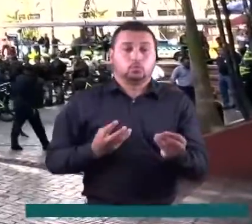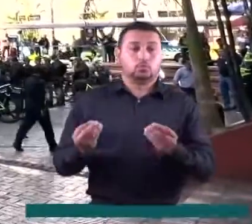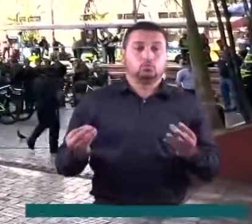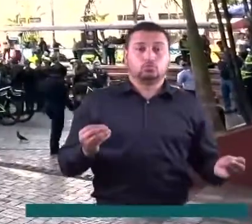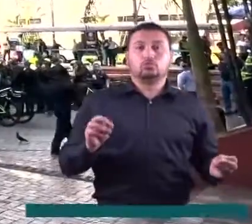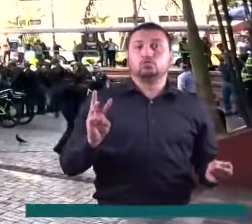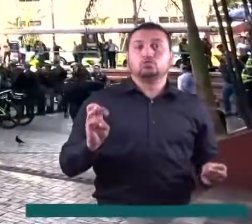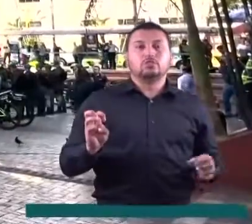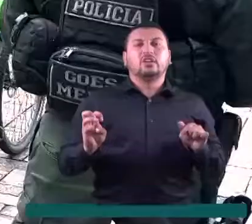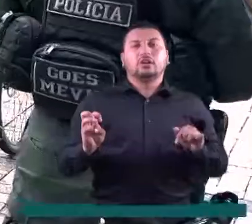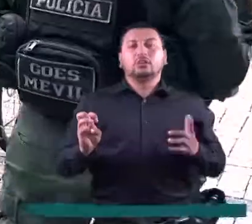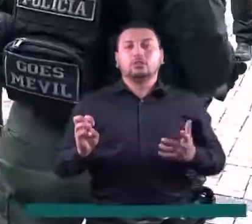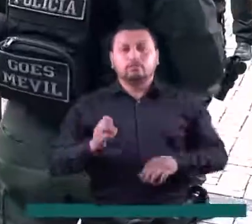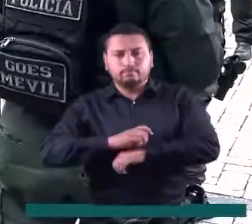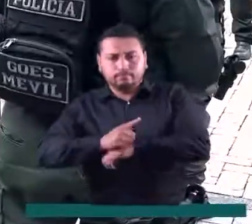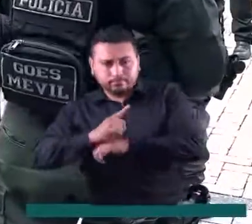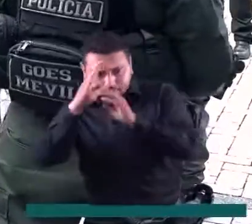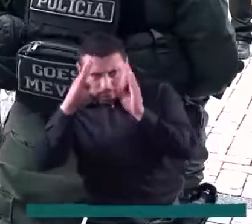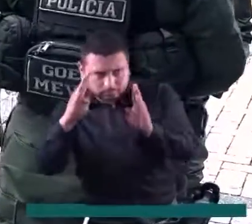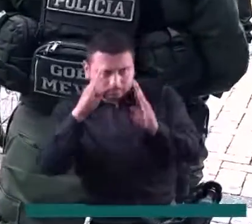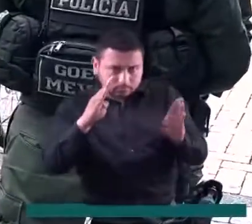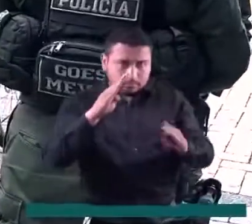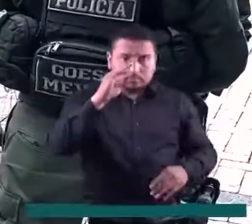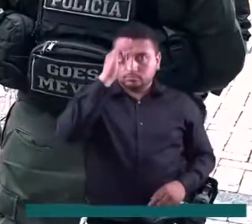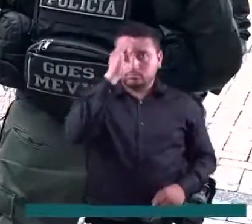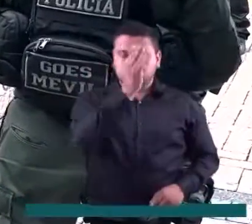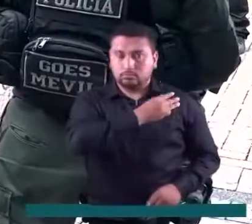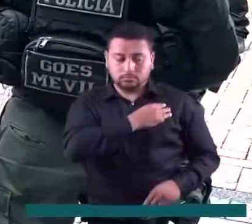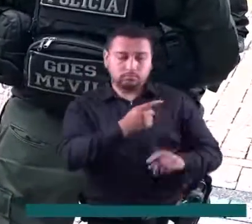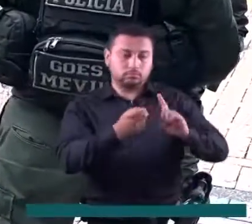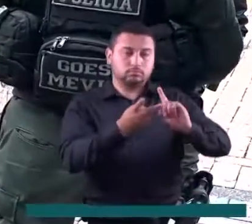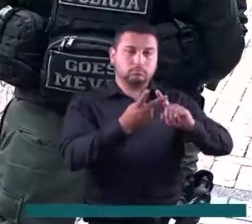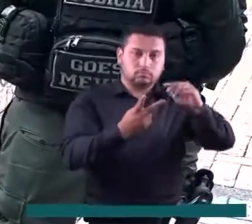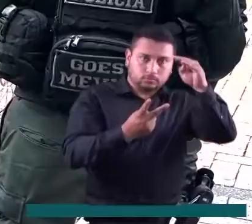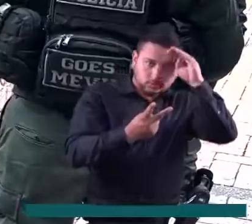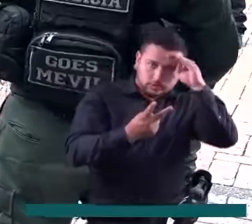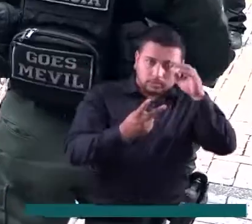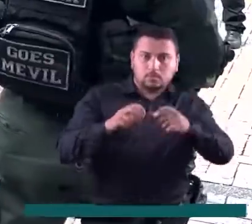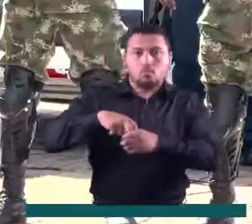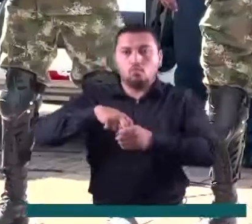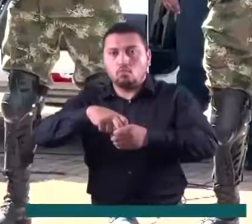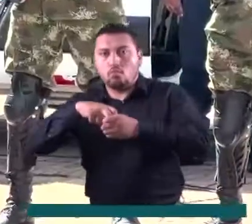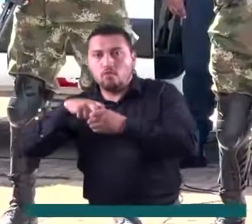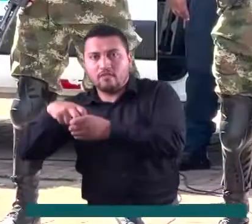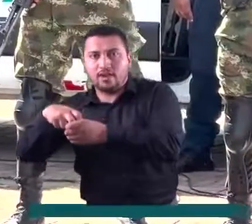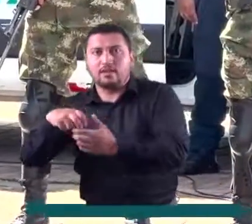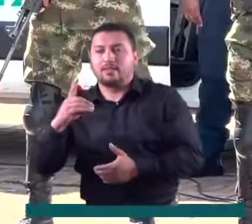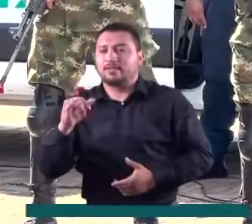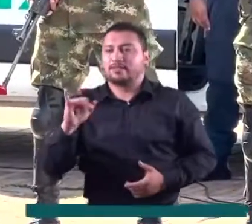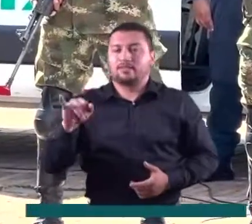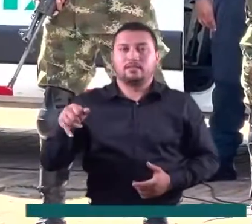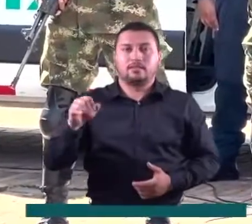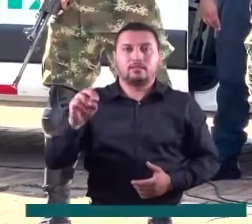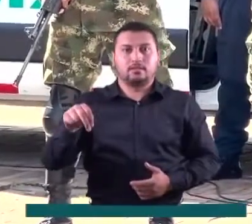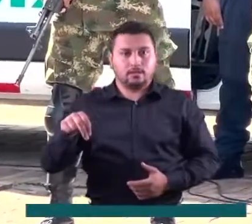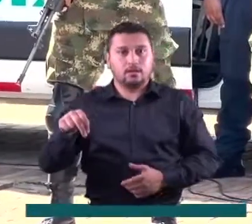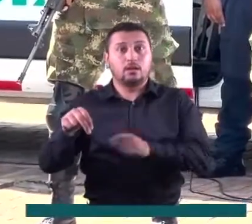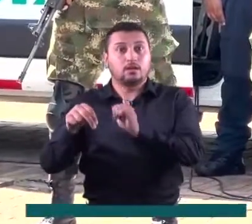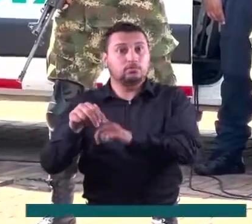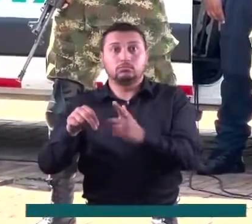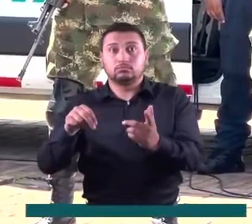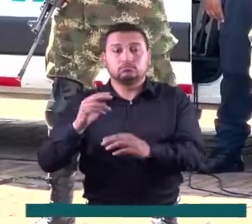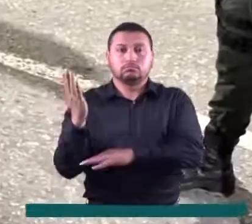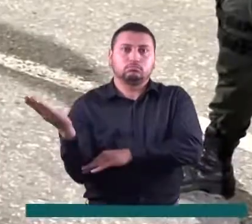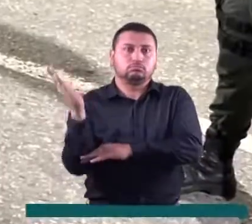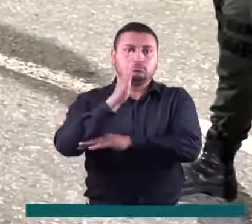reacción inmediata en articulación con la policía, DIGIN, Ejército y Secretaría de Movilidad estarán en las calles de Villavicencio 24 horas y